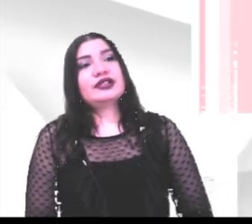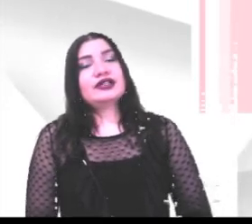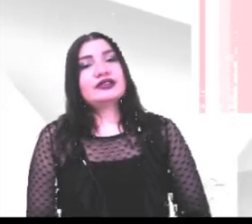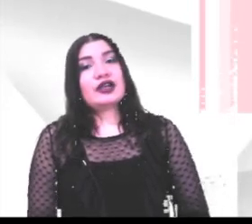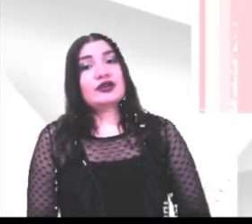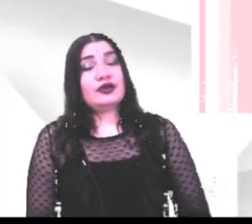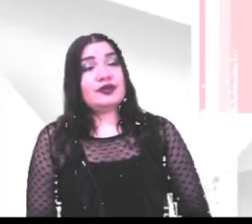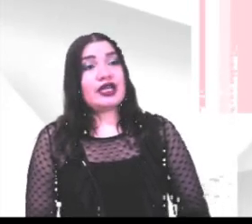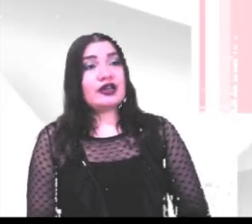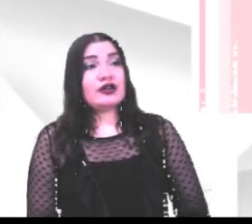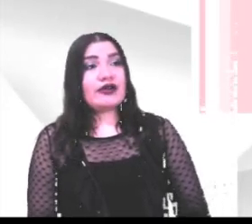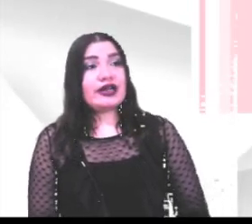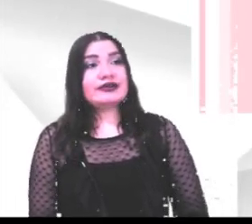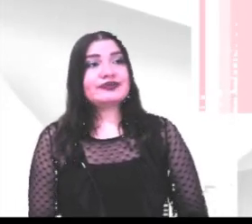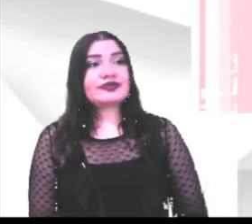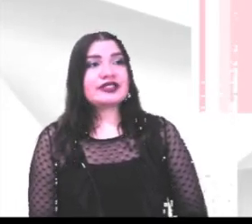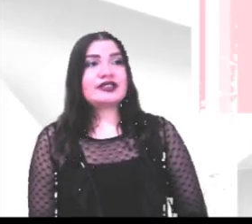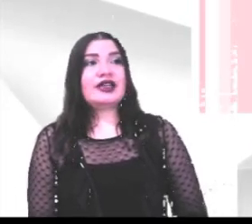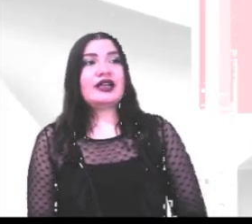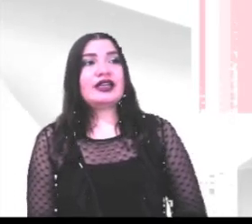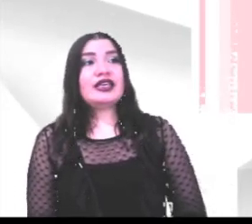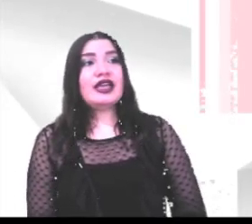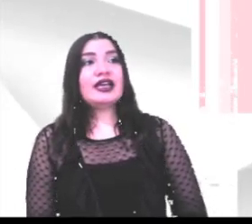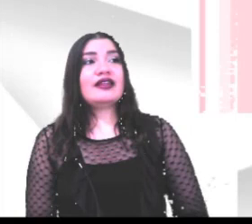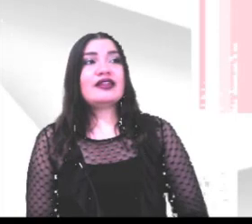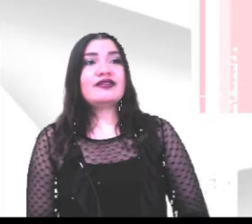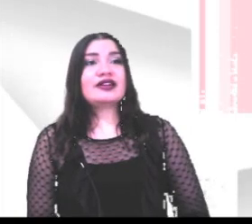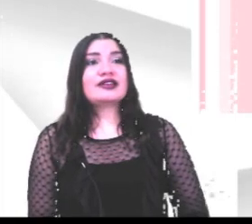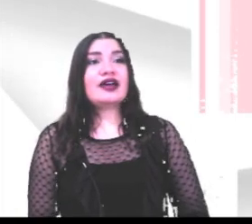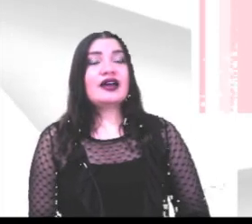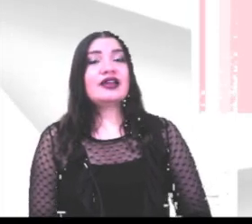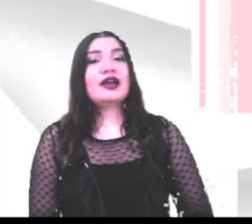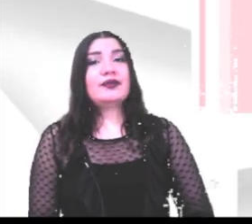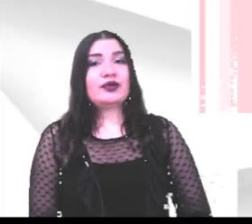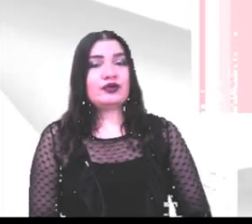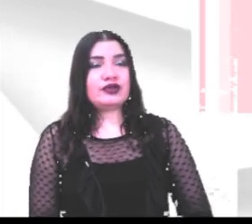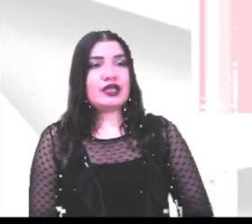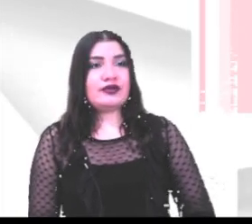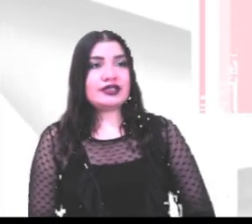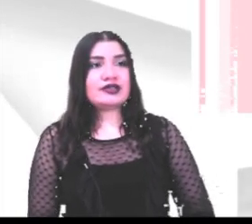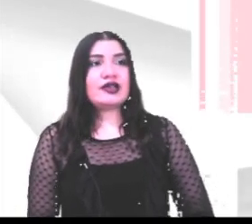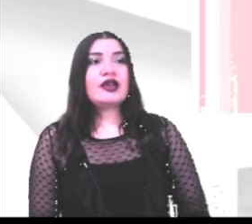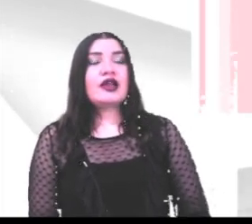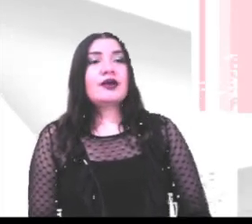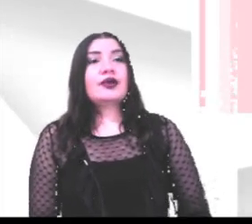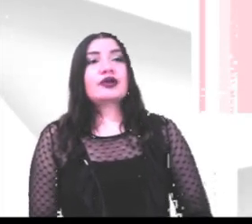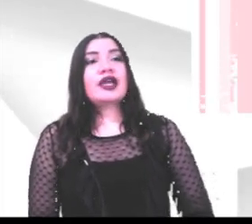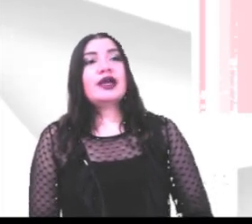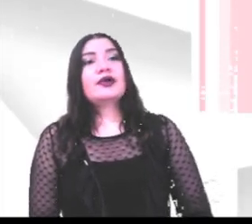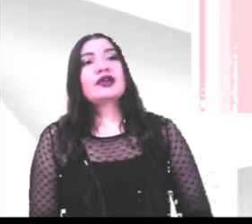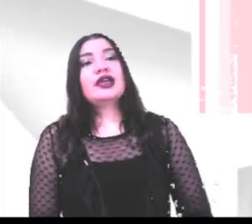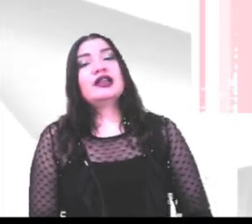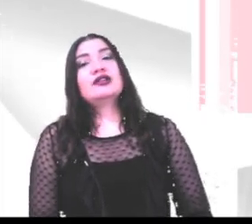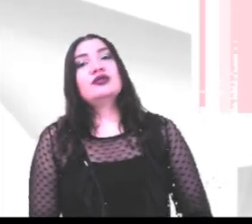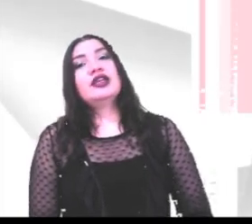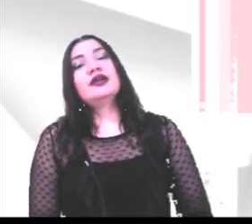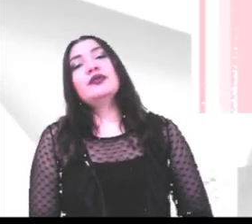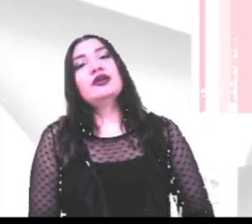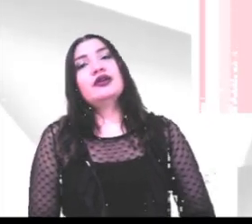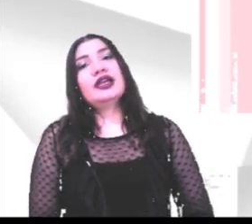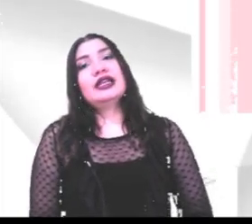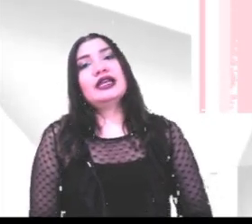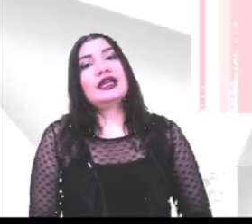importancia económica global se requiere de diversas áreas productivas porque porque el